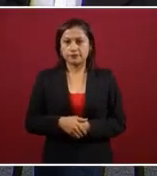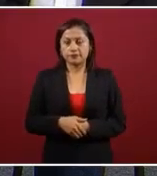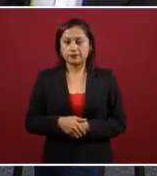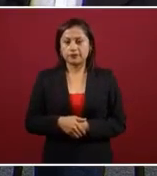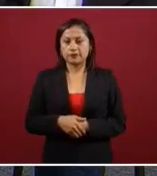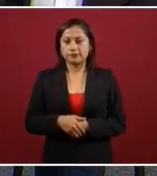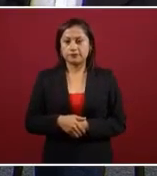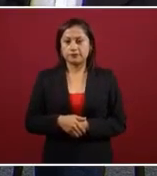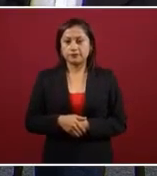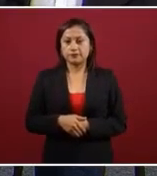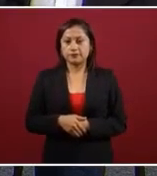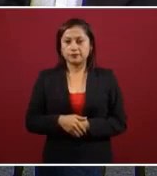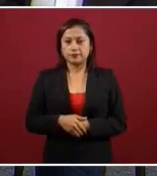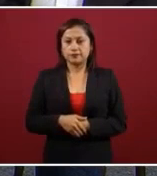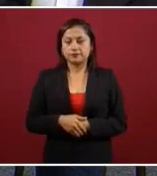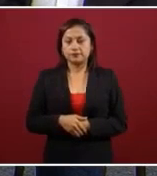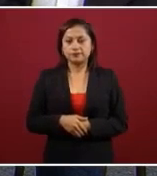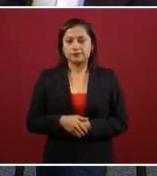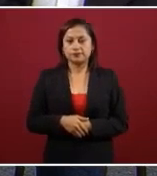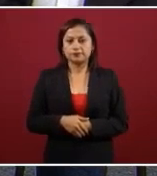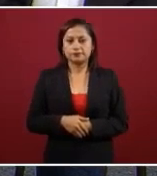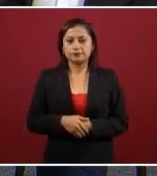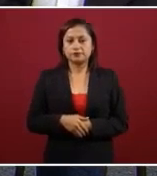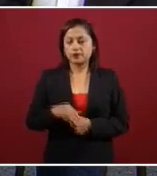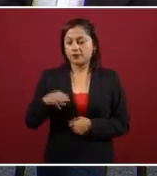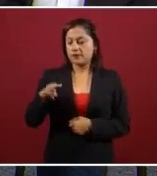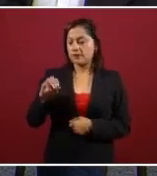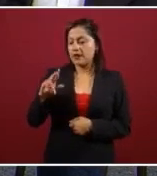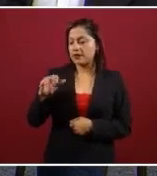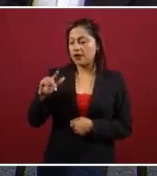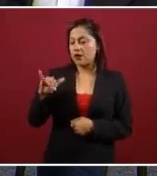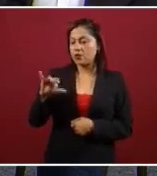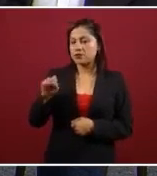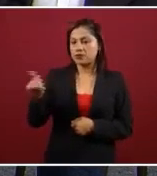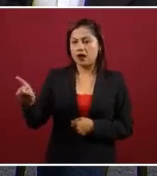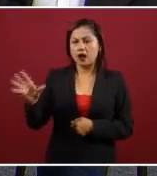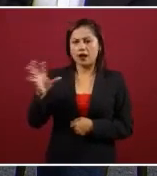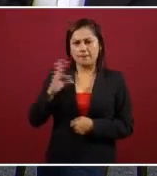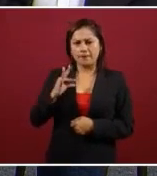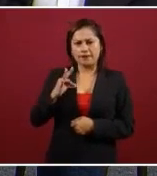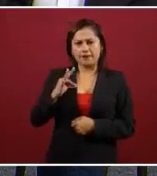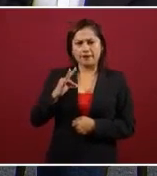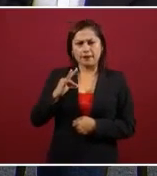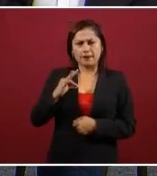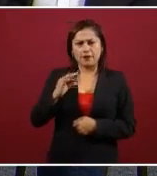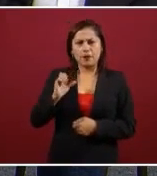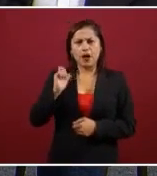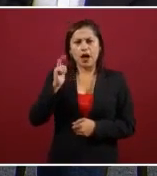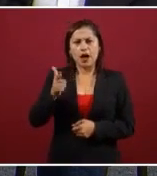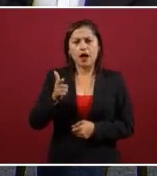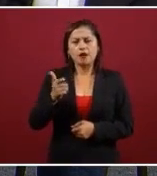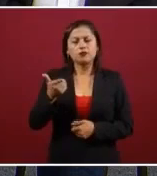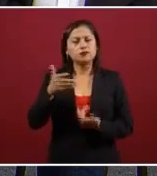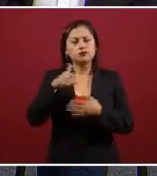Me comentó María Luisa algo sobre este asunto.